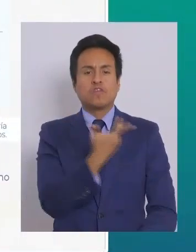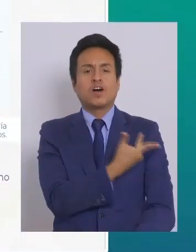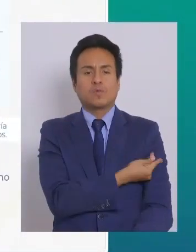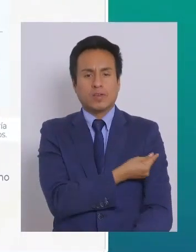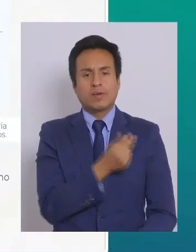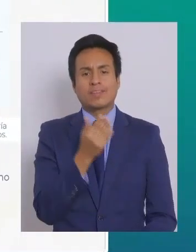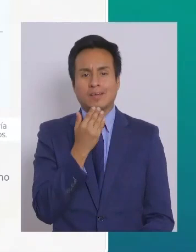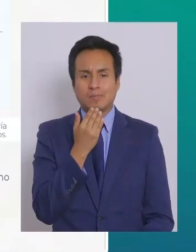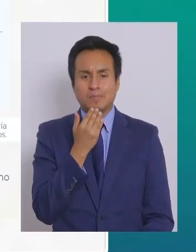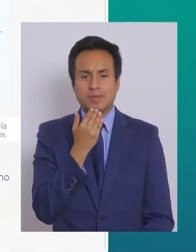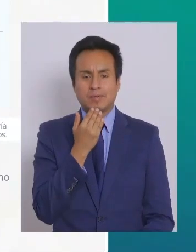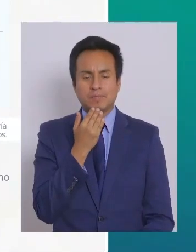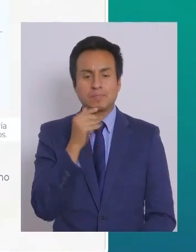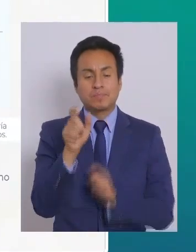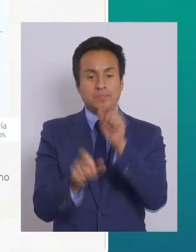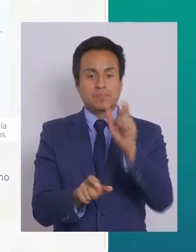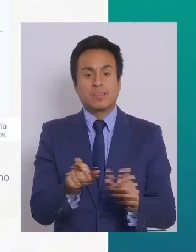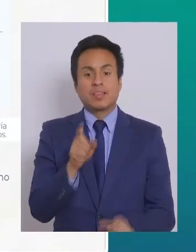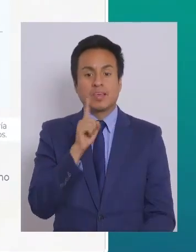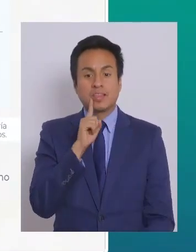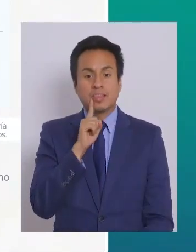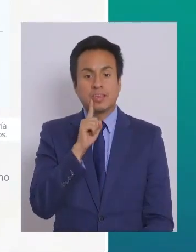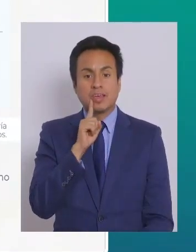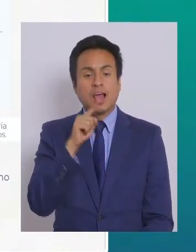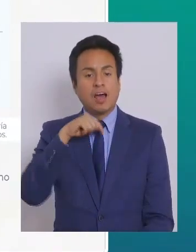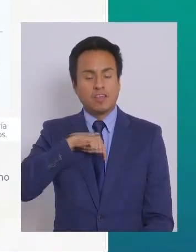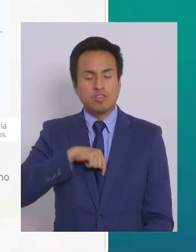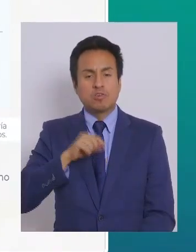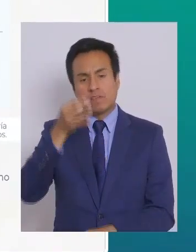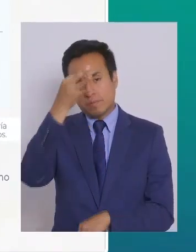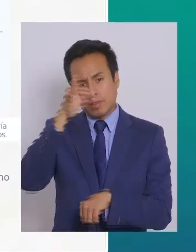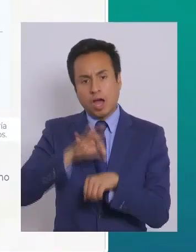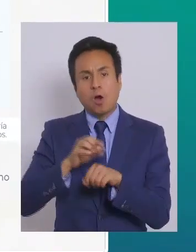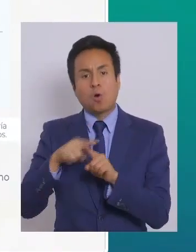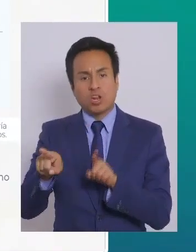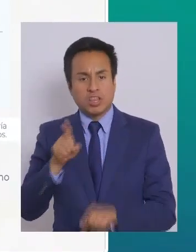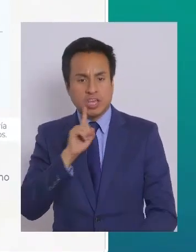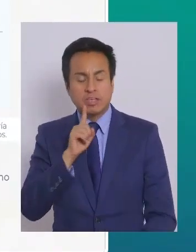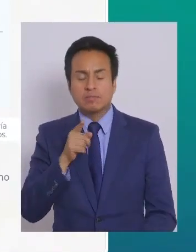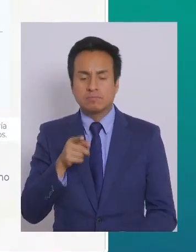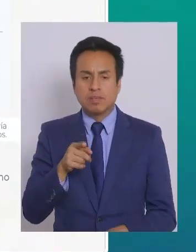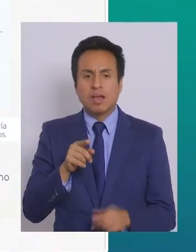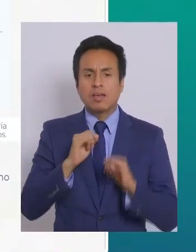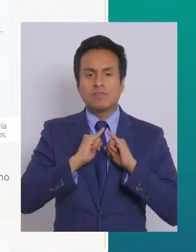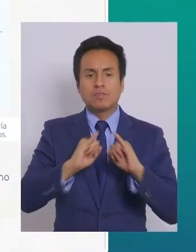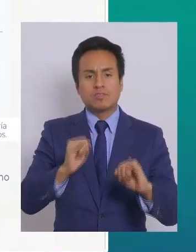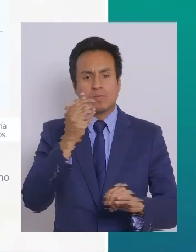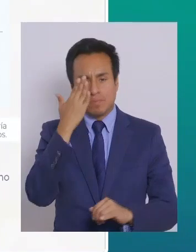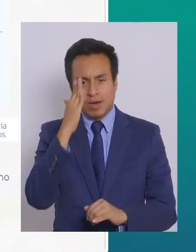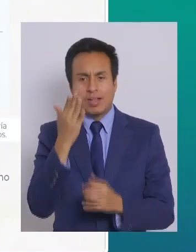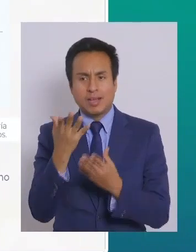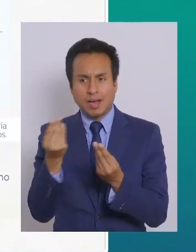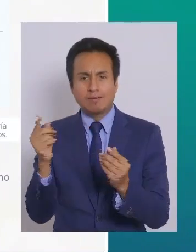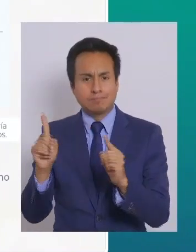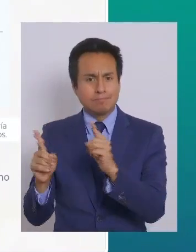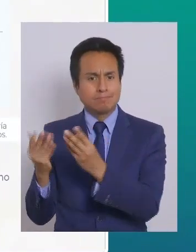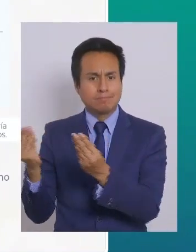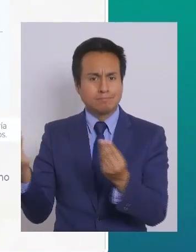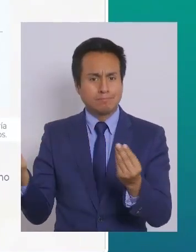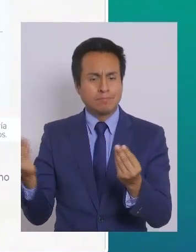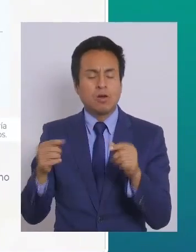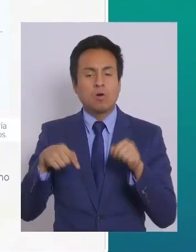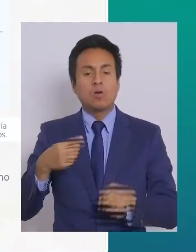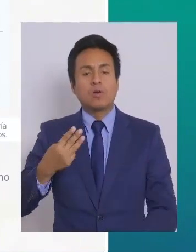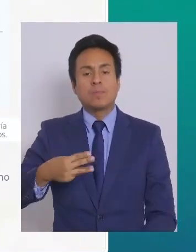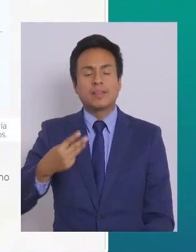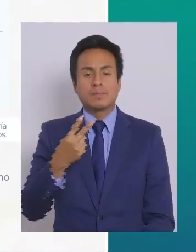también a los pacientes con con morbilidad ha habido mucha mala información en ese sentido hoy día martes